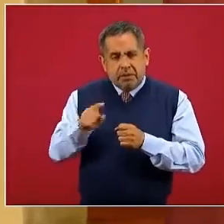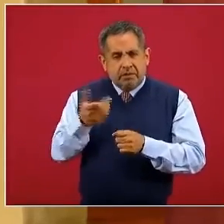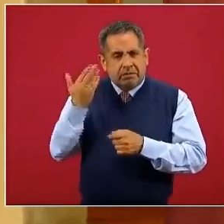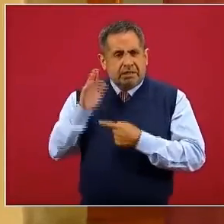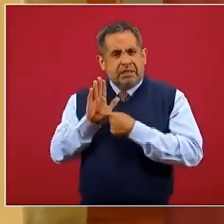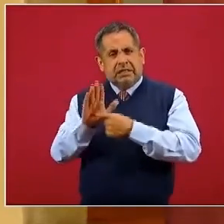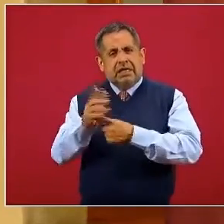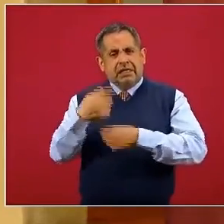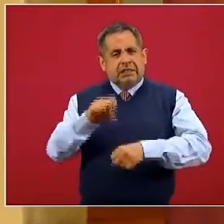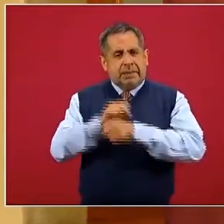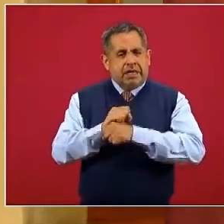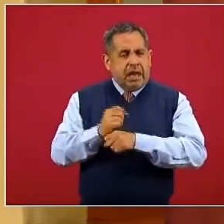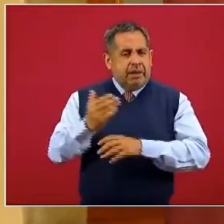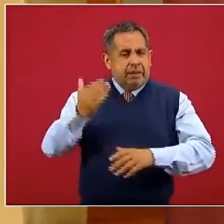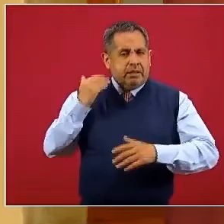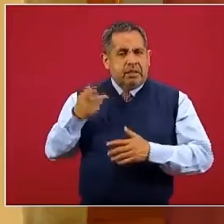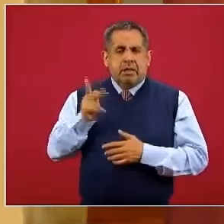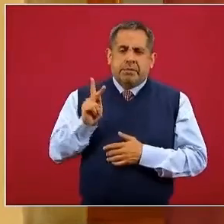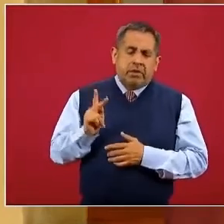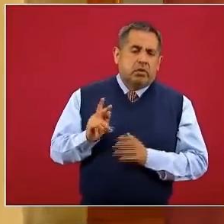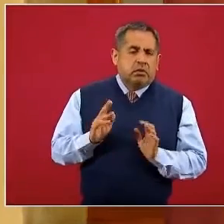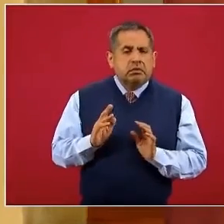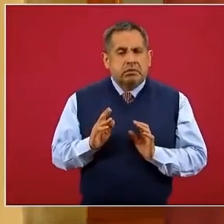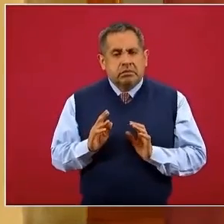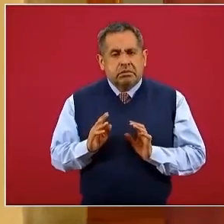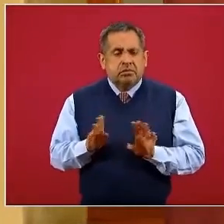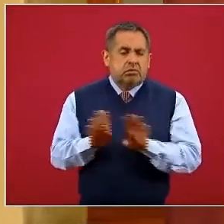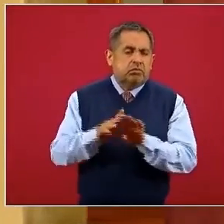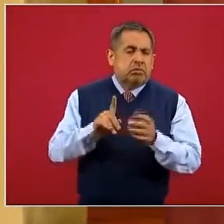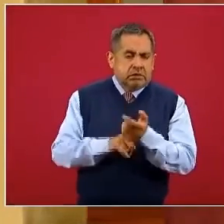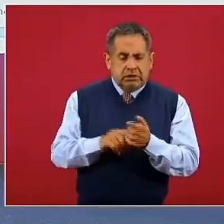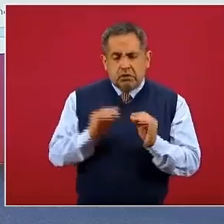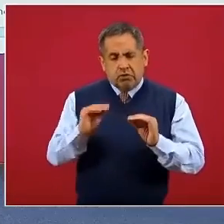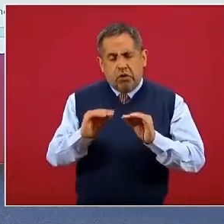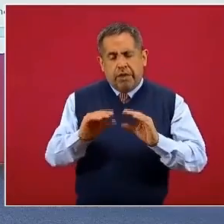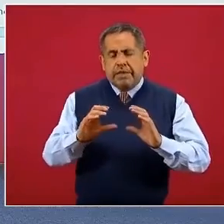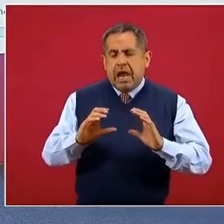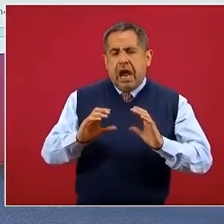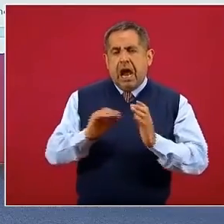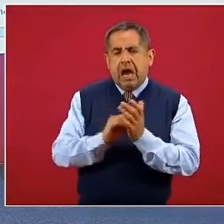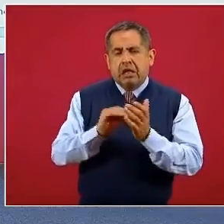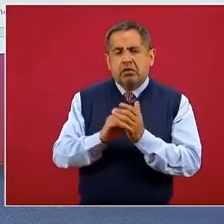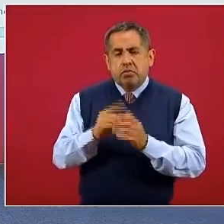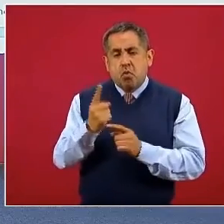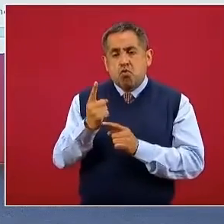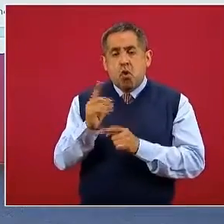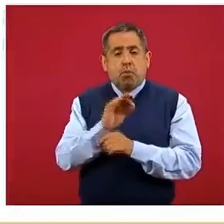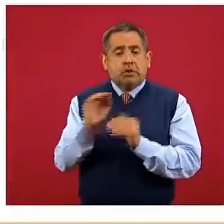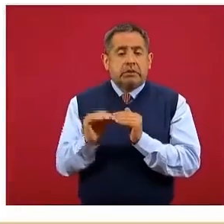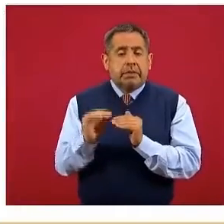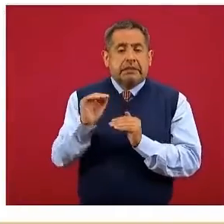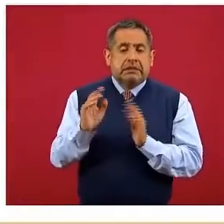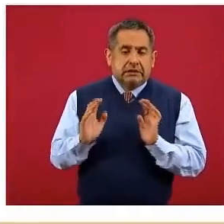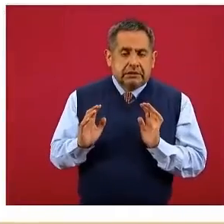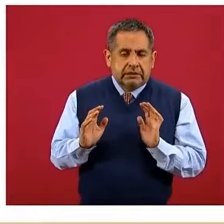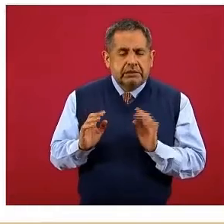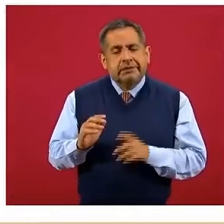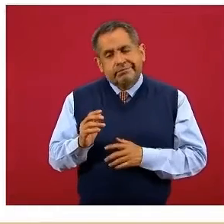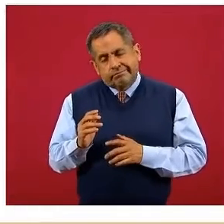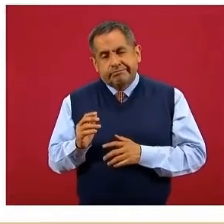la semana pasada, pero que aún así se mantiene por encima del 1%, que en algún momento ya